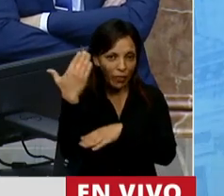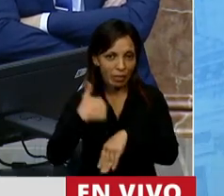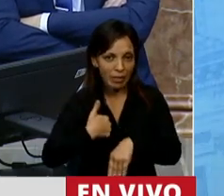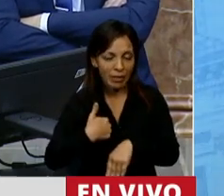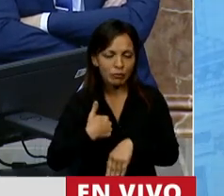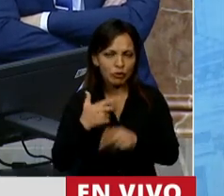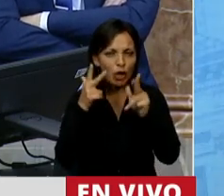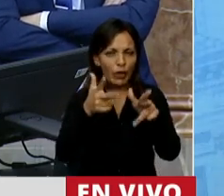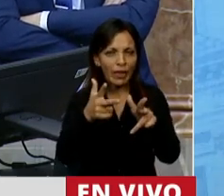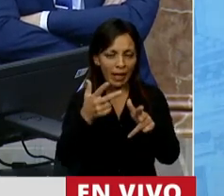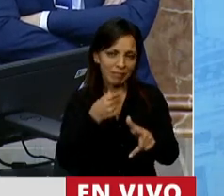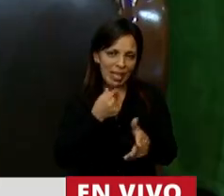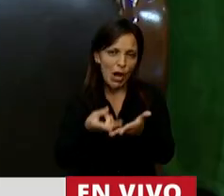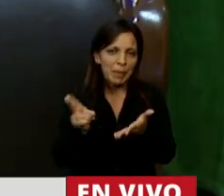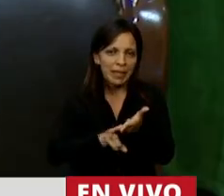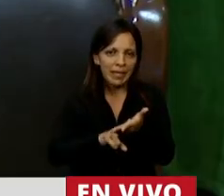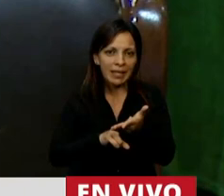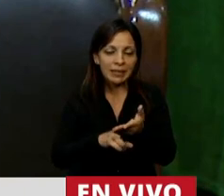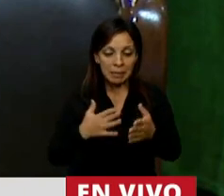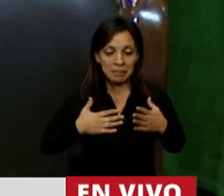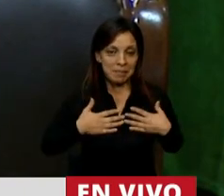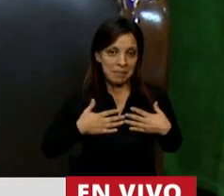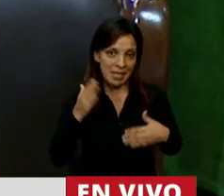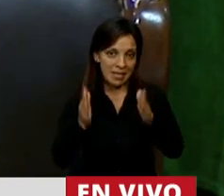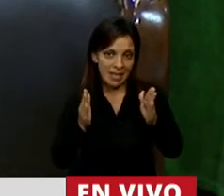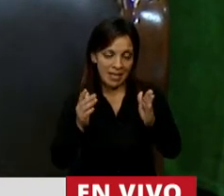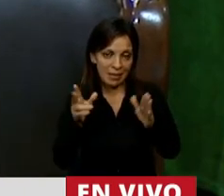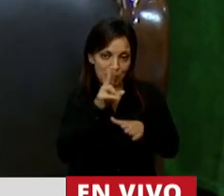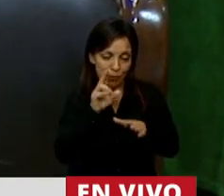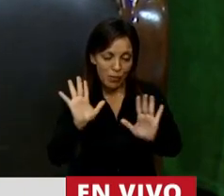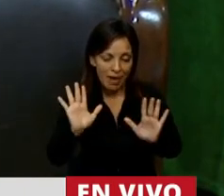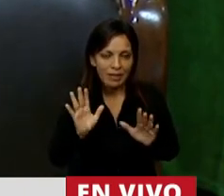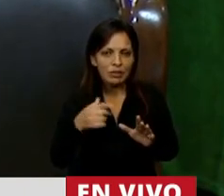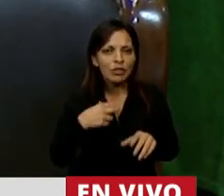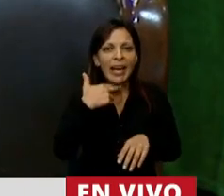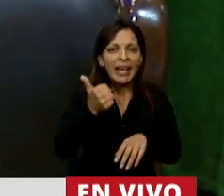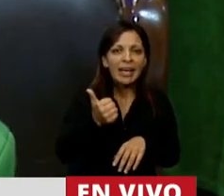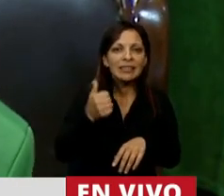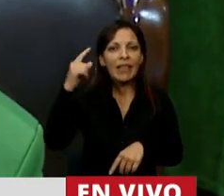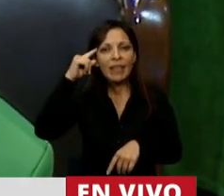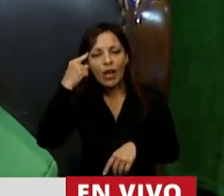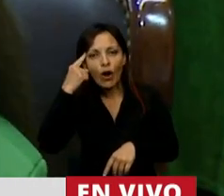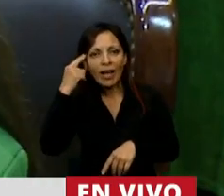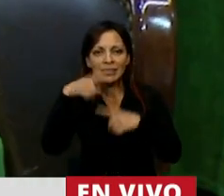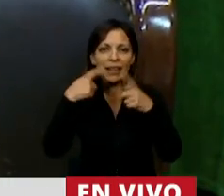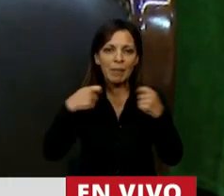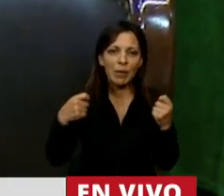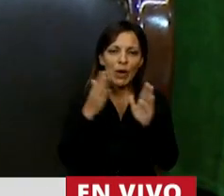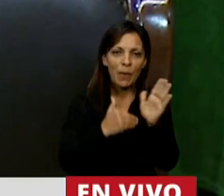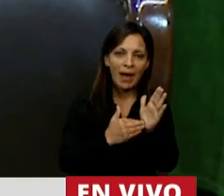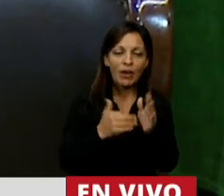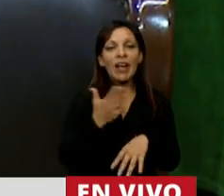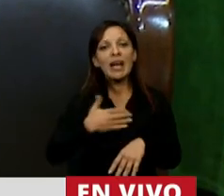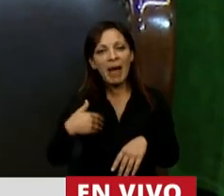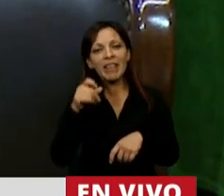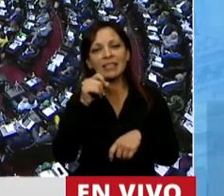y lo puedo repetir, que somos mi generación las hijas de las locas del pañuelo blanco y las madres de las